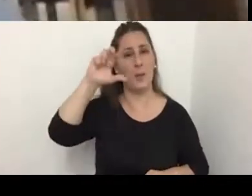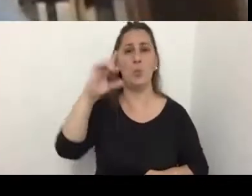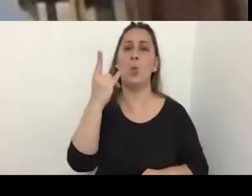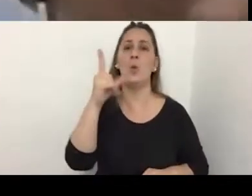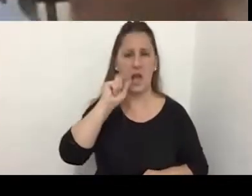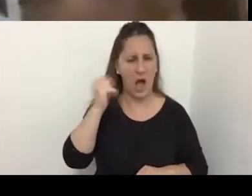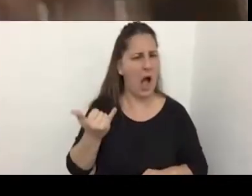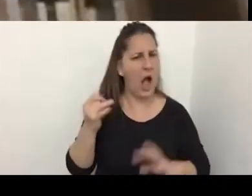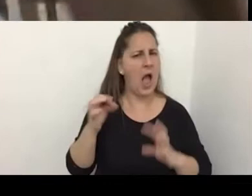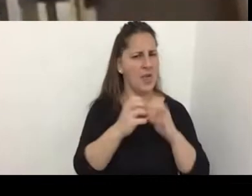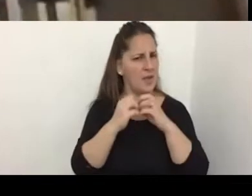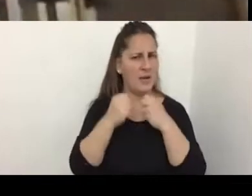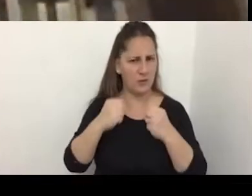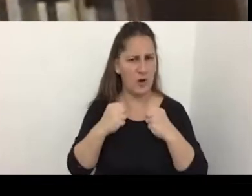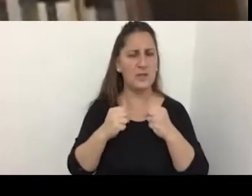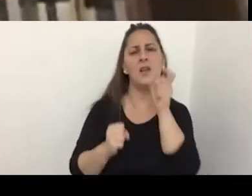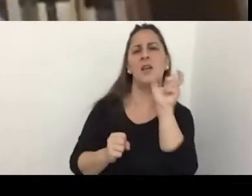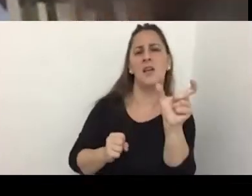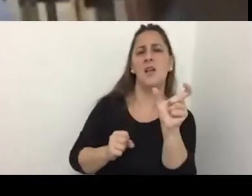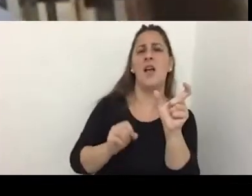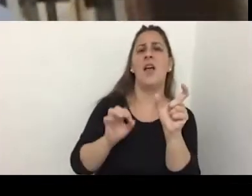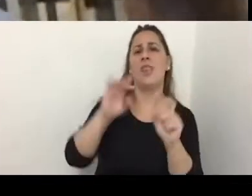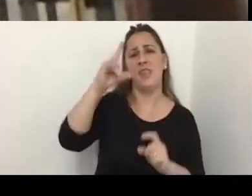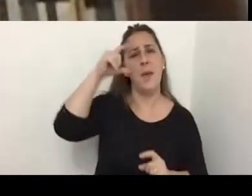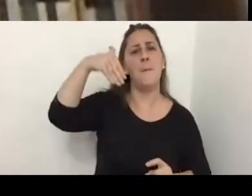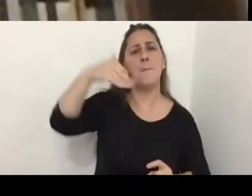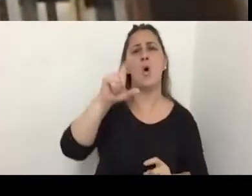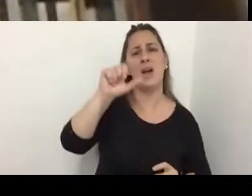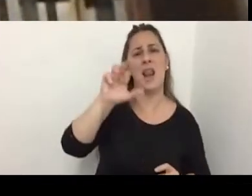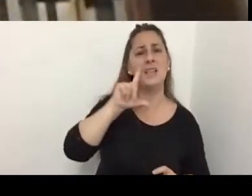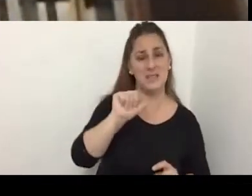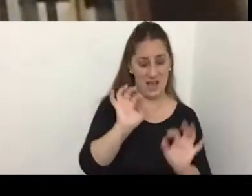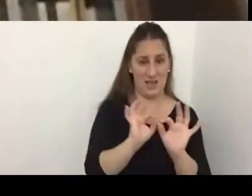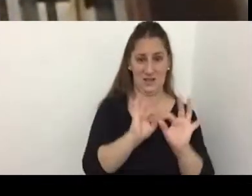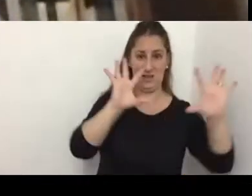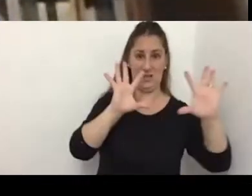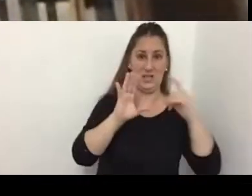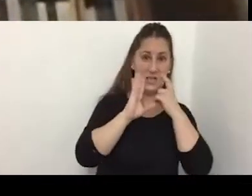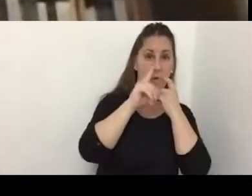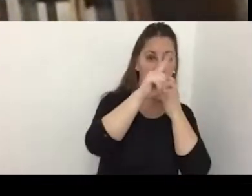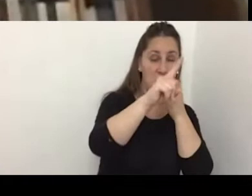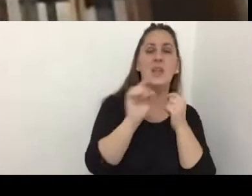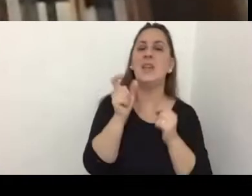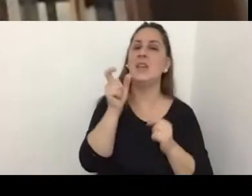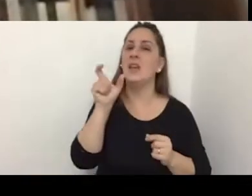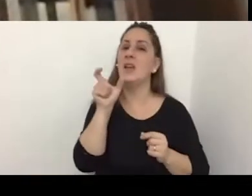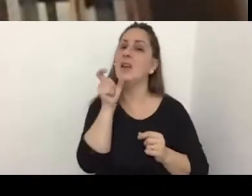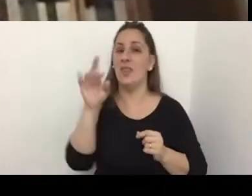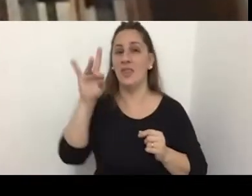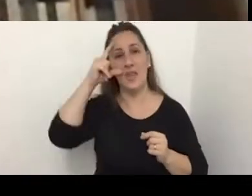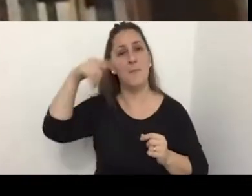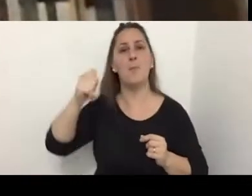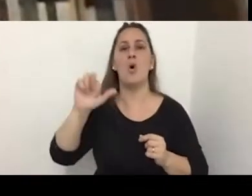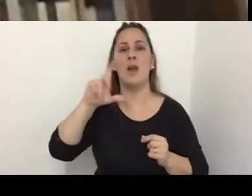fuerte entre el concepto de democracia en la República estadounidense y el concepto de democracia en la